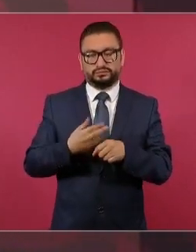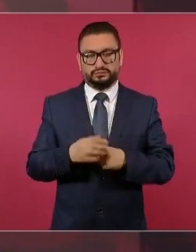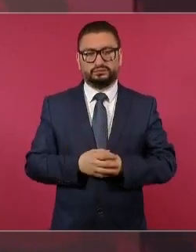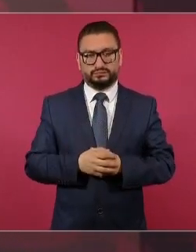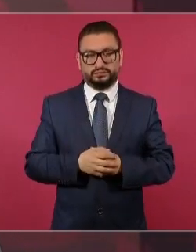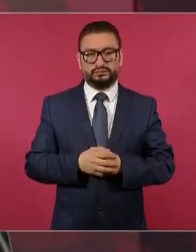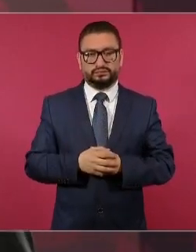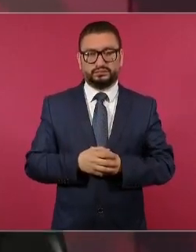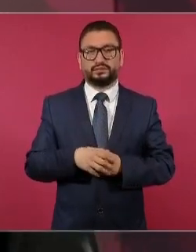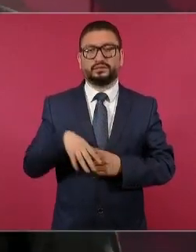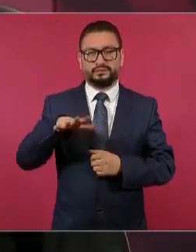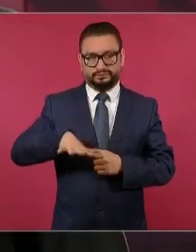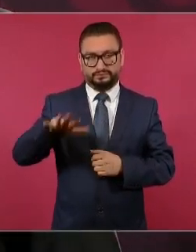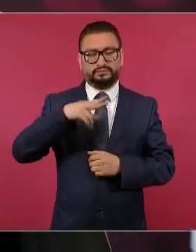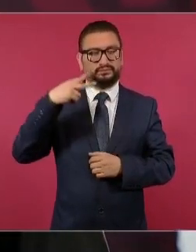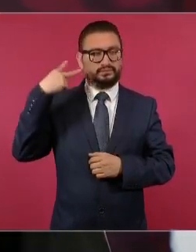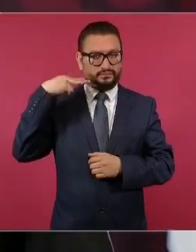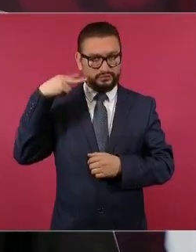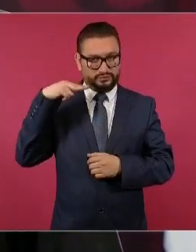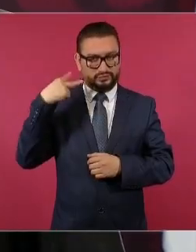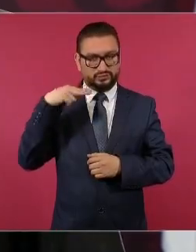de Veracruz,